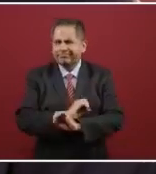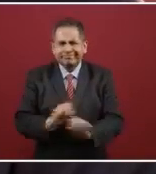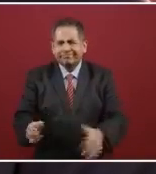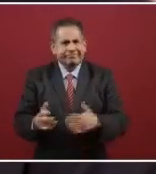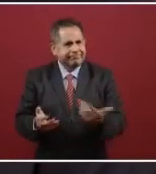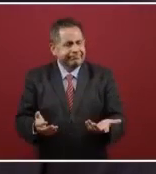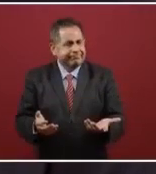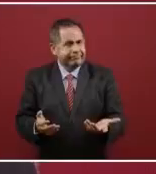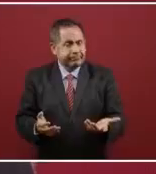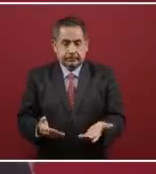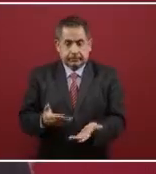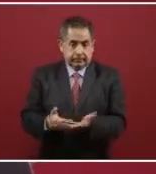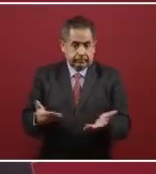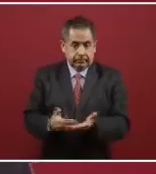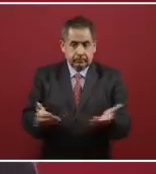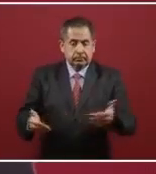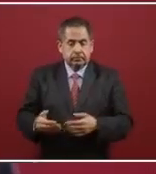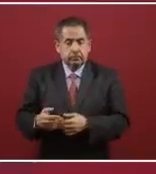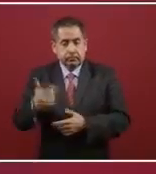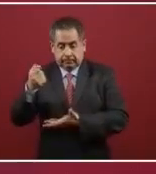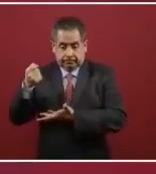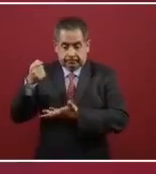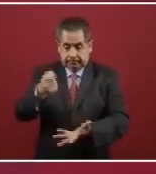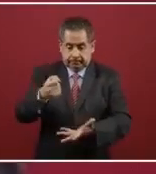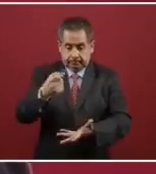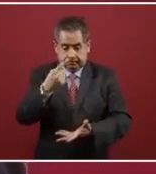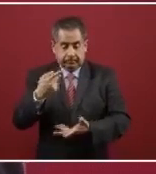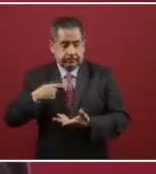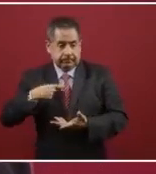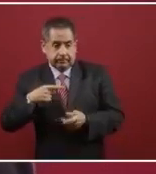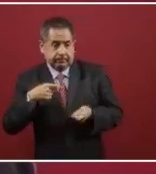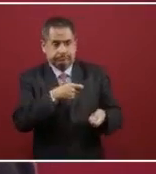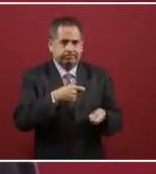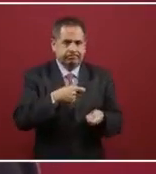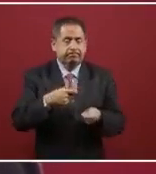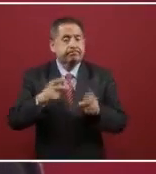y ahora el dinero del presupuesto es para el pueblo.